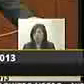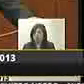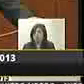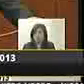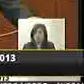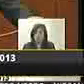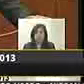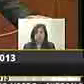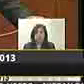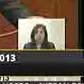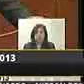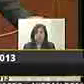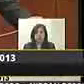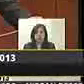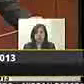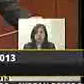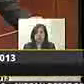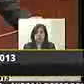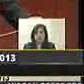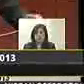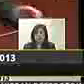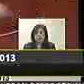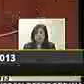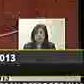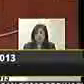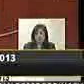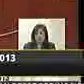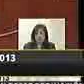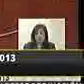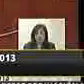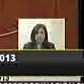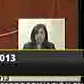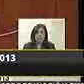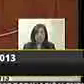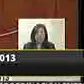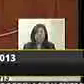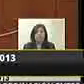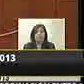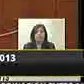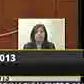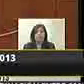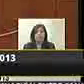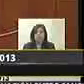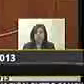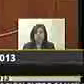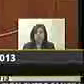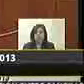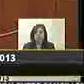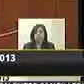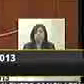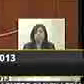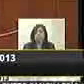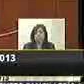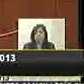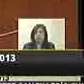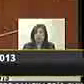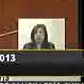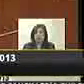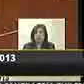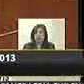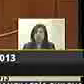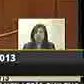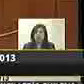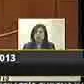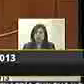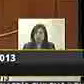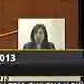competitividad, queremos seguir elevando el nivel de productividad, calidad y gestión empresarial de la actividad agraria en el